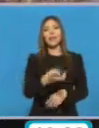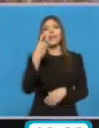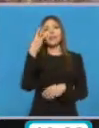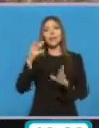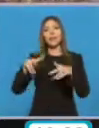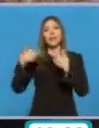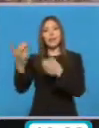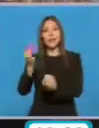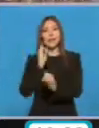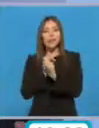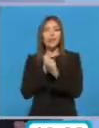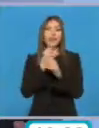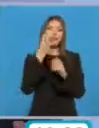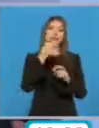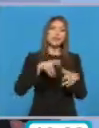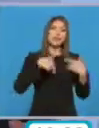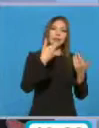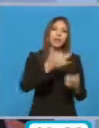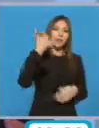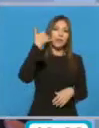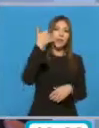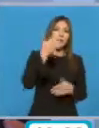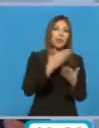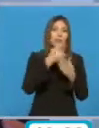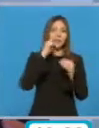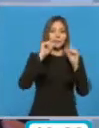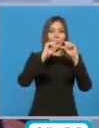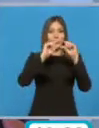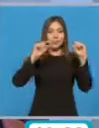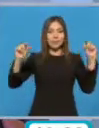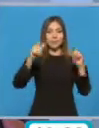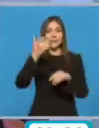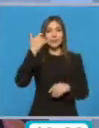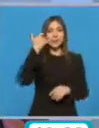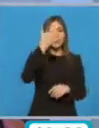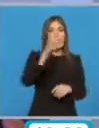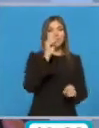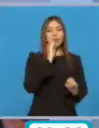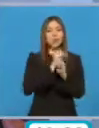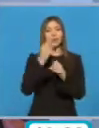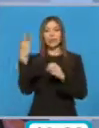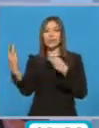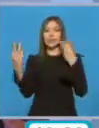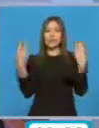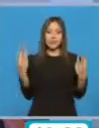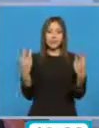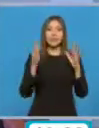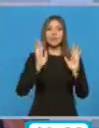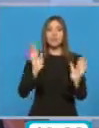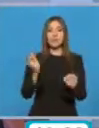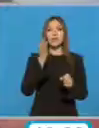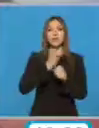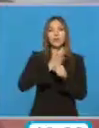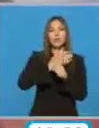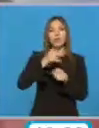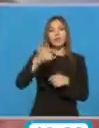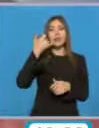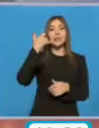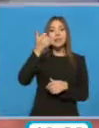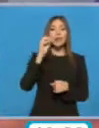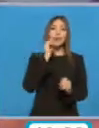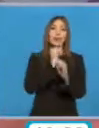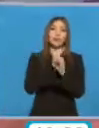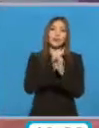y 3 por vía telefónica que están apareciendo en este momento en pantalla para que ustedes llamen en este momento 3 y 3, ya saben, y se llevan este